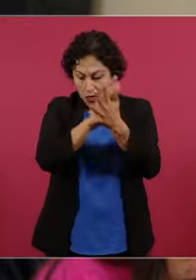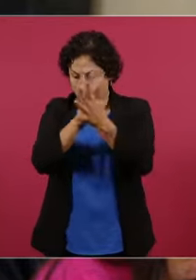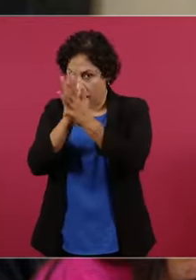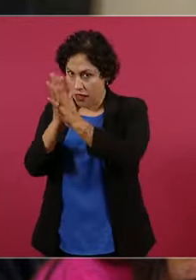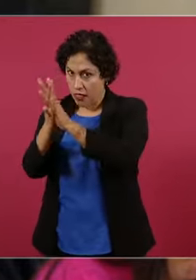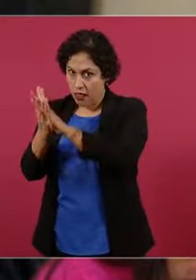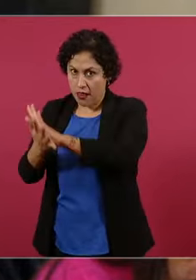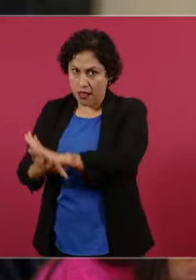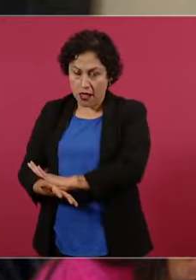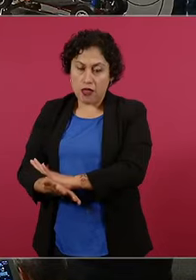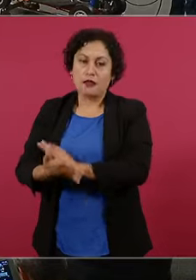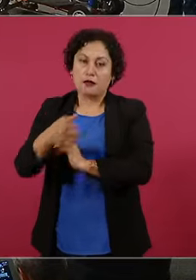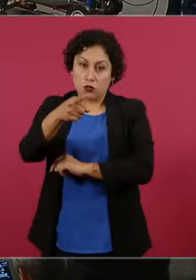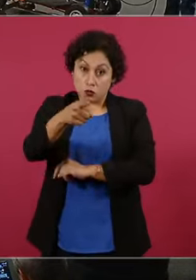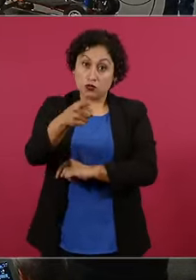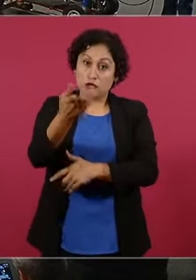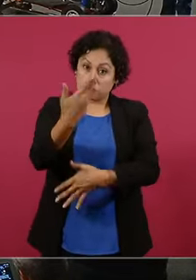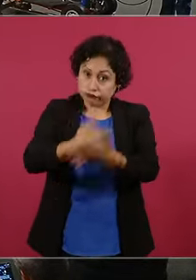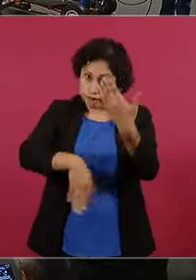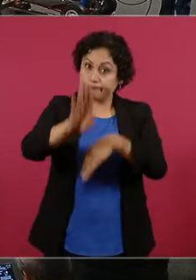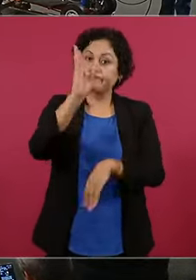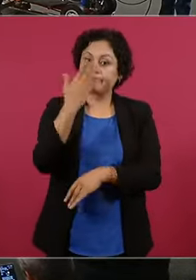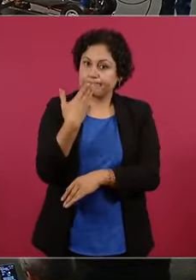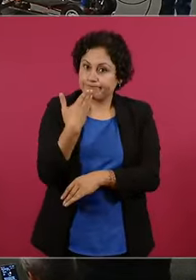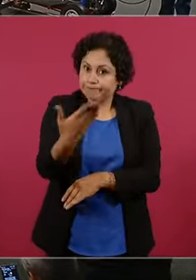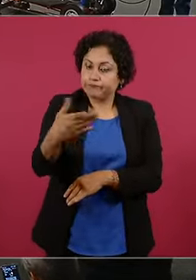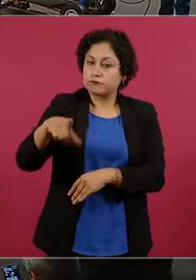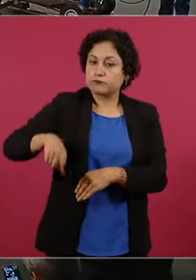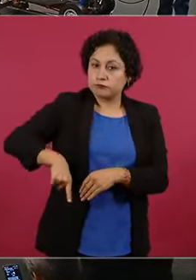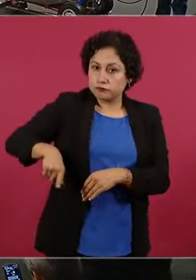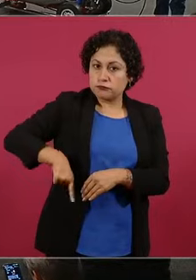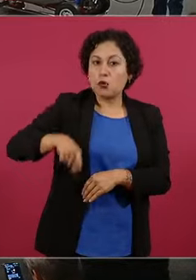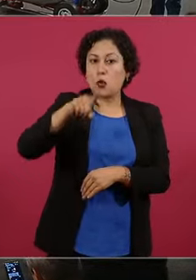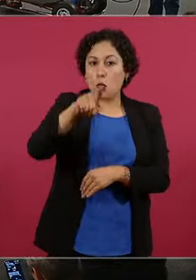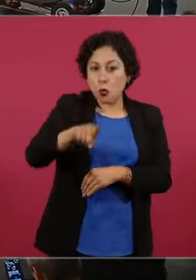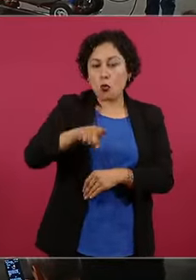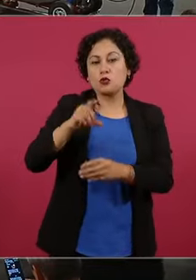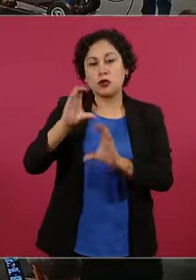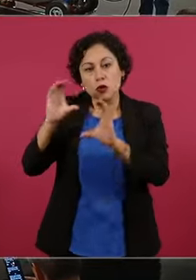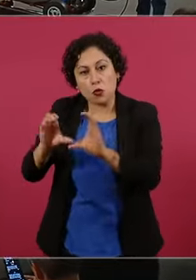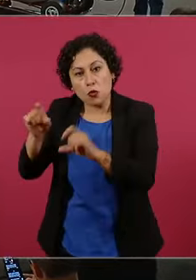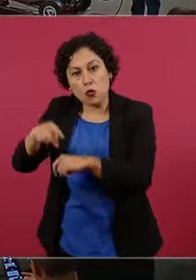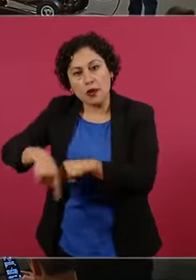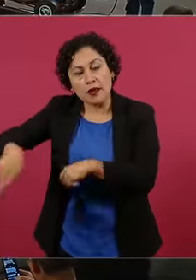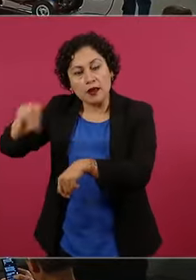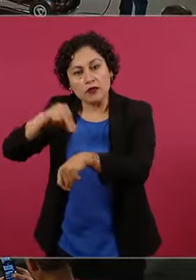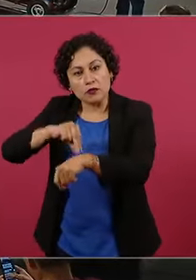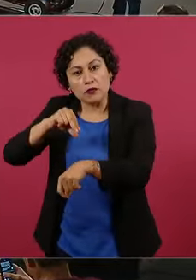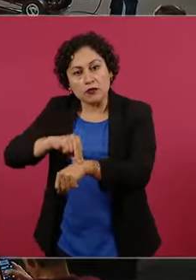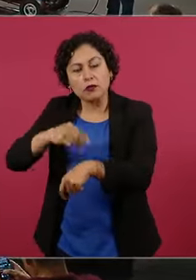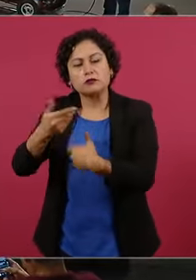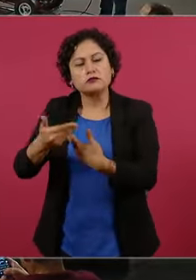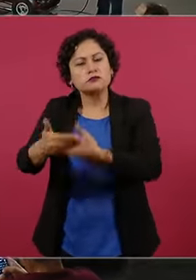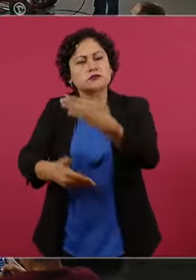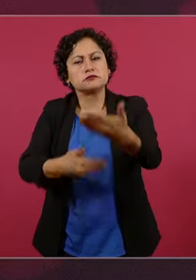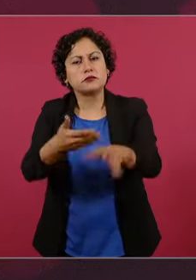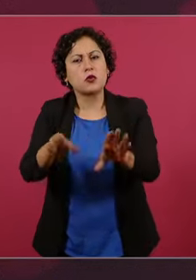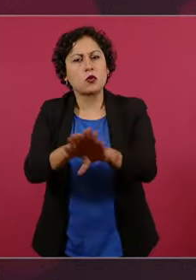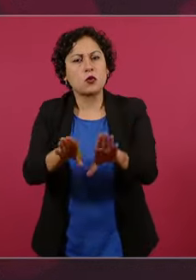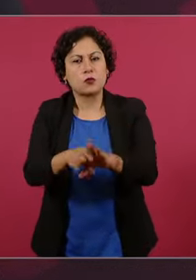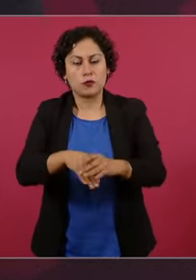y al éxito que ha tenido su gobierno y sobre todo el cuidado que ha usted tenido de los médicos tradicionales del país?